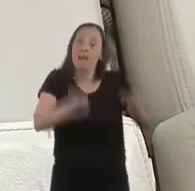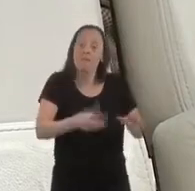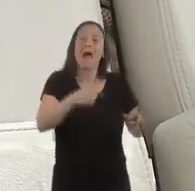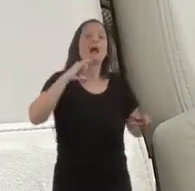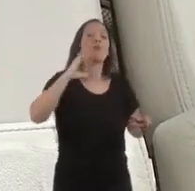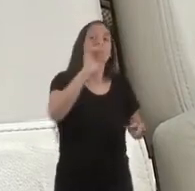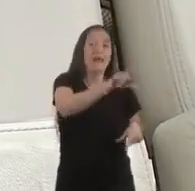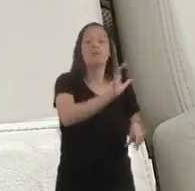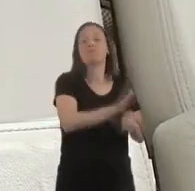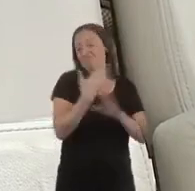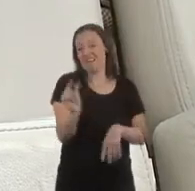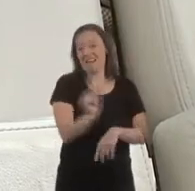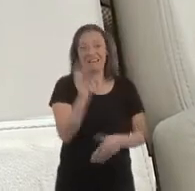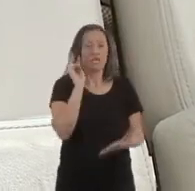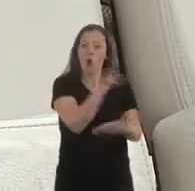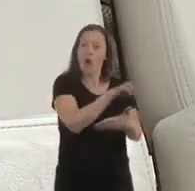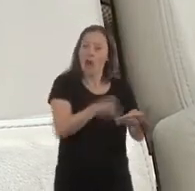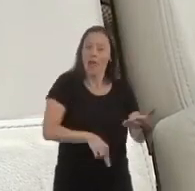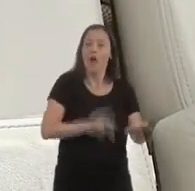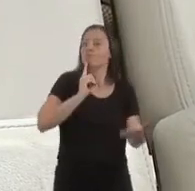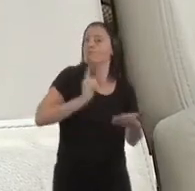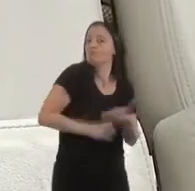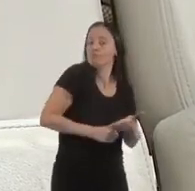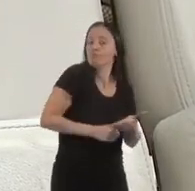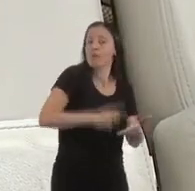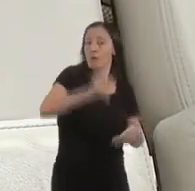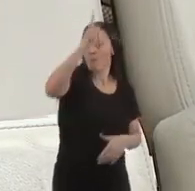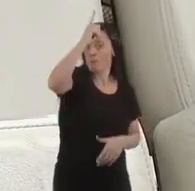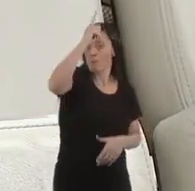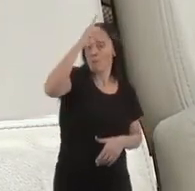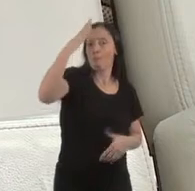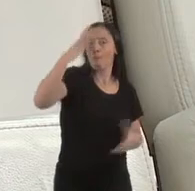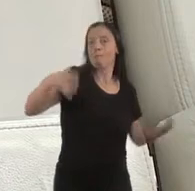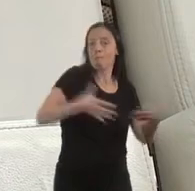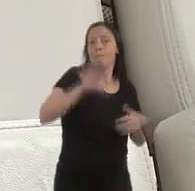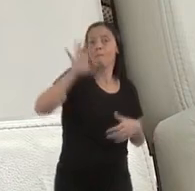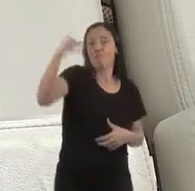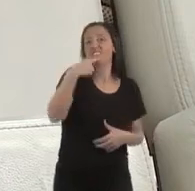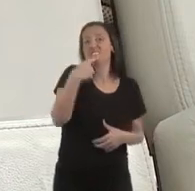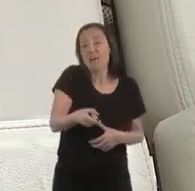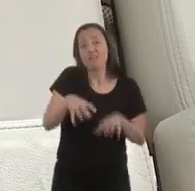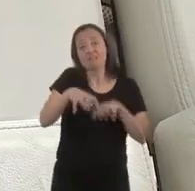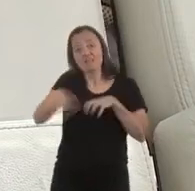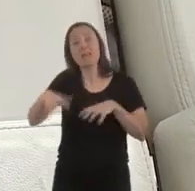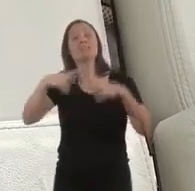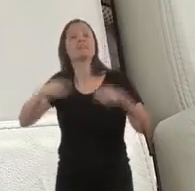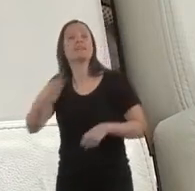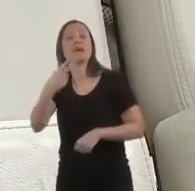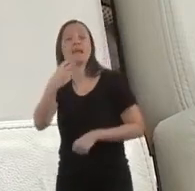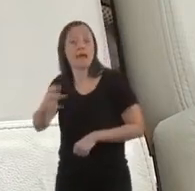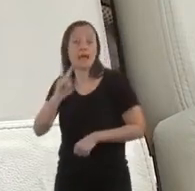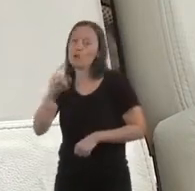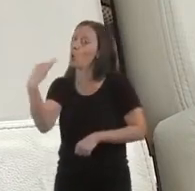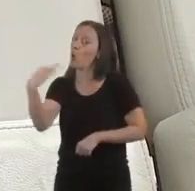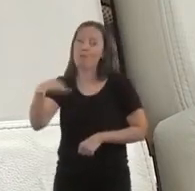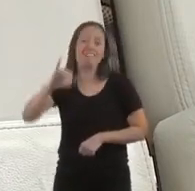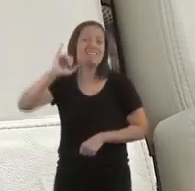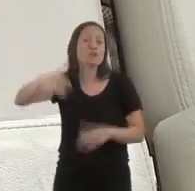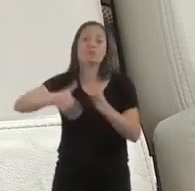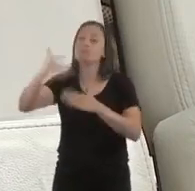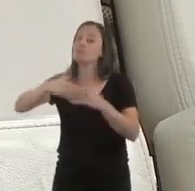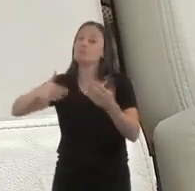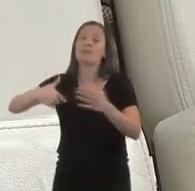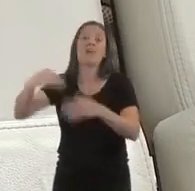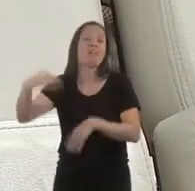la resolución de la Justicia Federal de la provincia diciéndole a la Secretaría de Energía que tiene que terminar esa